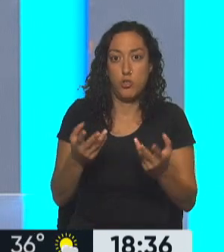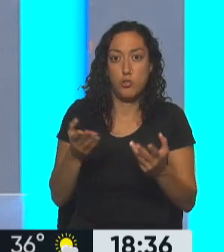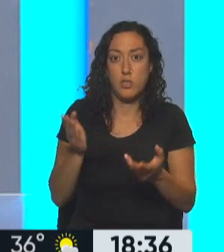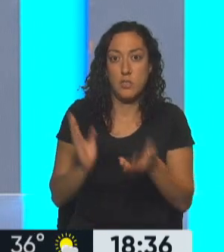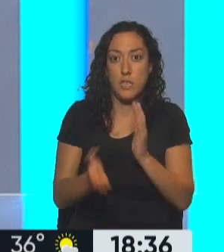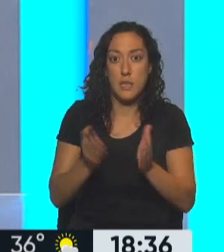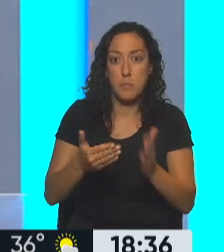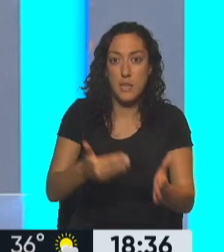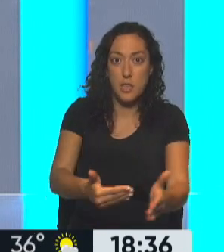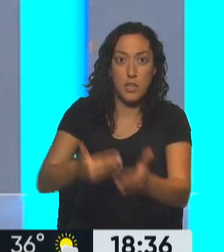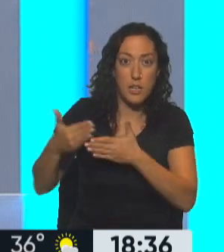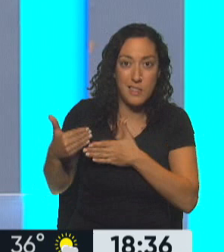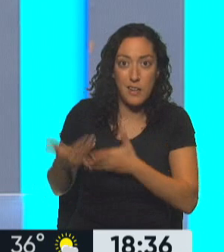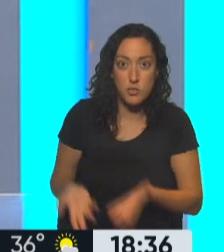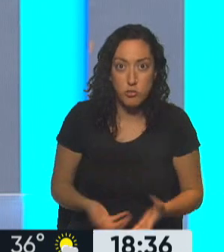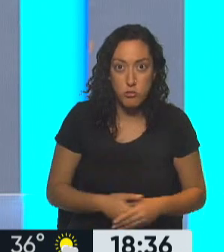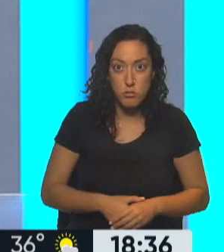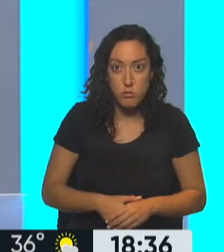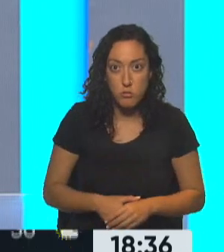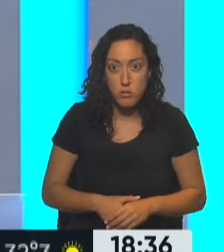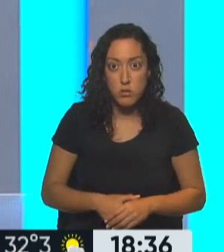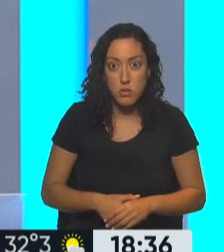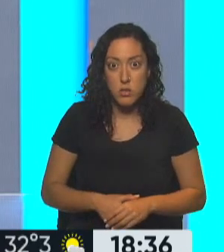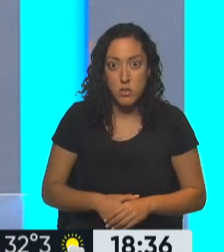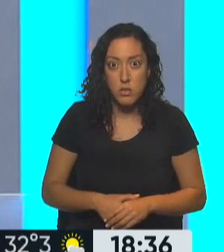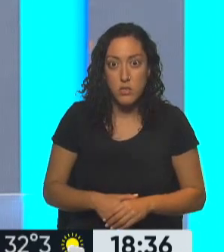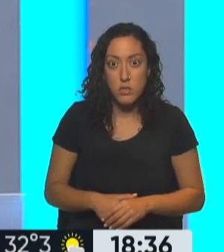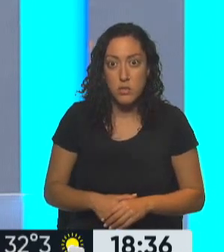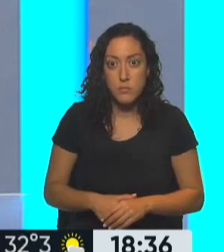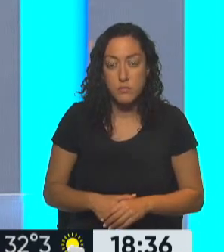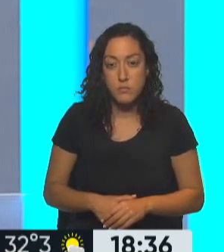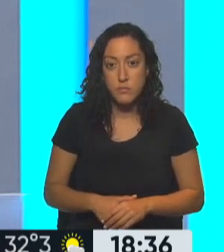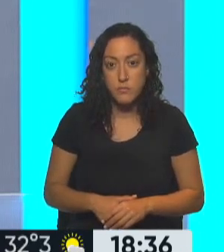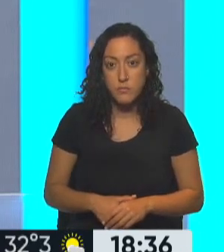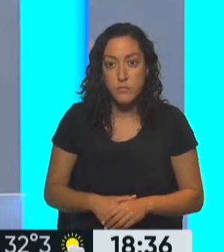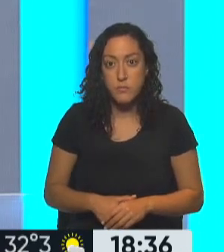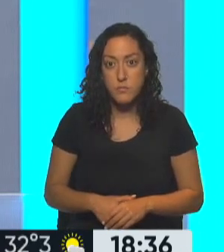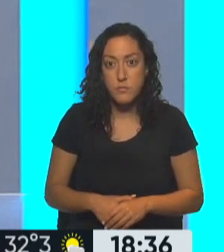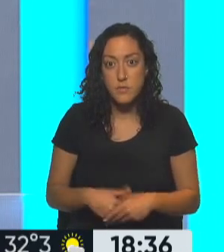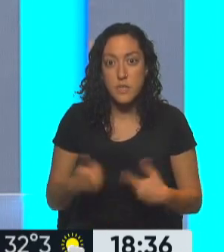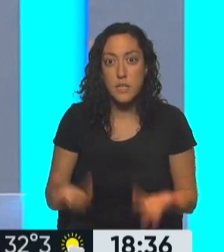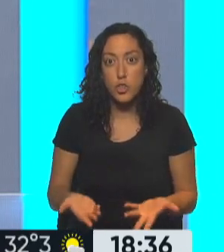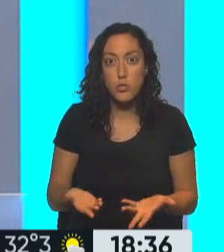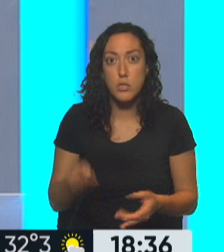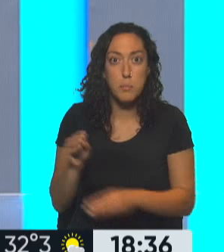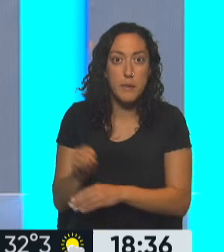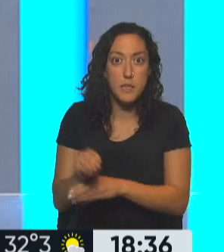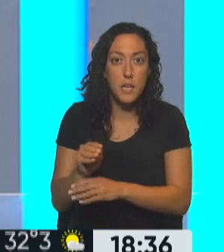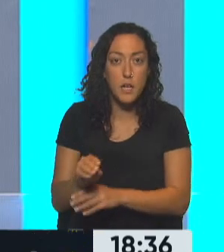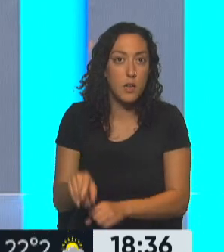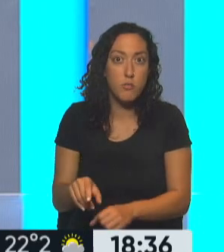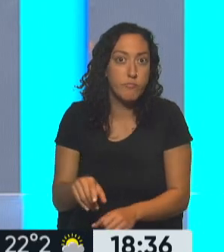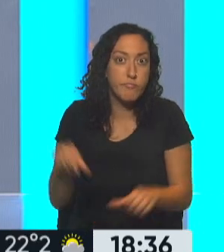trabajo enorme que estaba haciendo ese nene y que quedó sin el amparo para poder mantenerlo, claro.